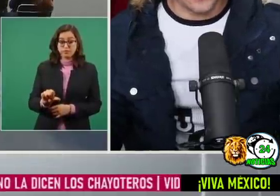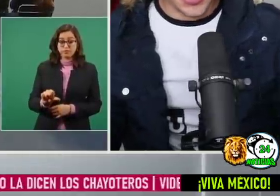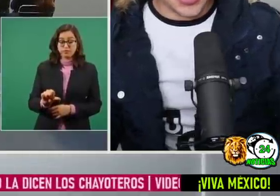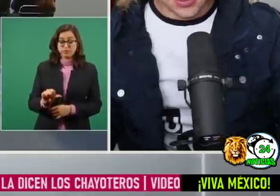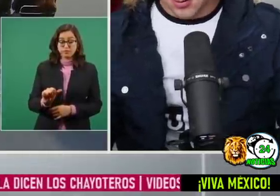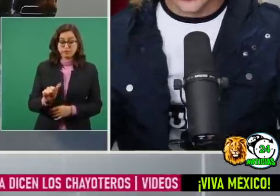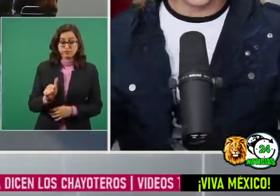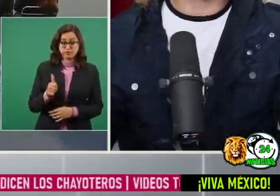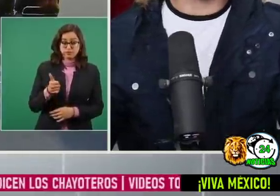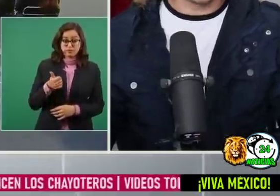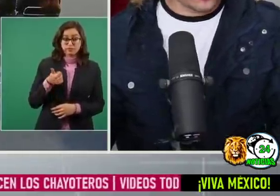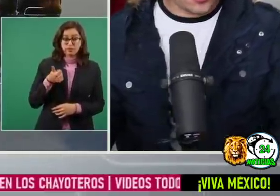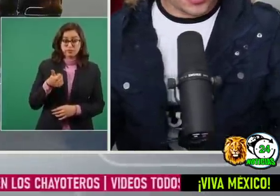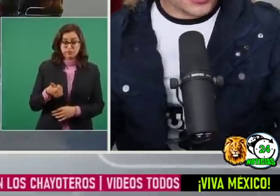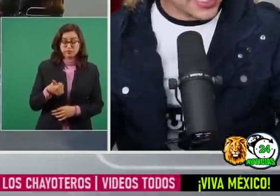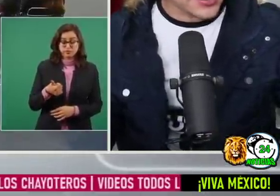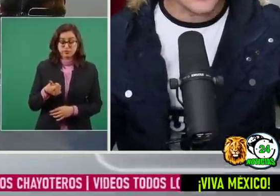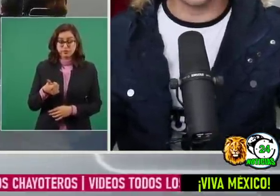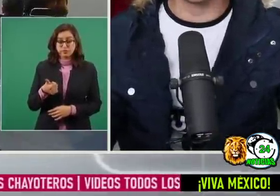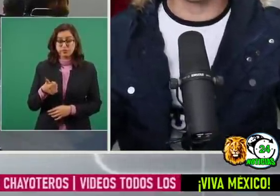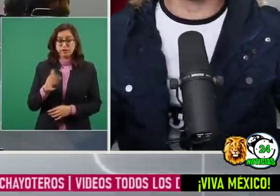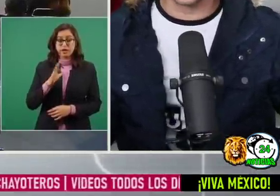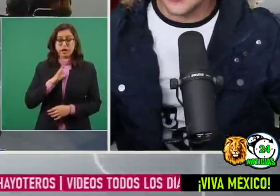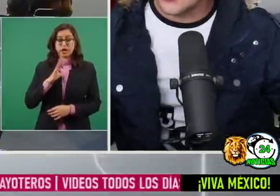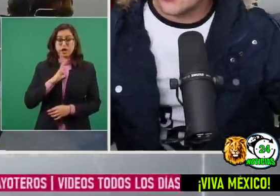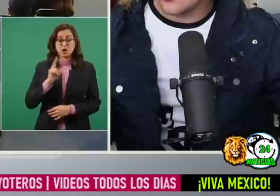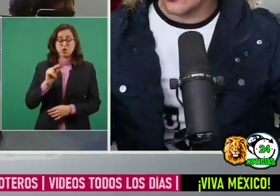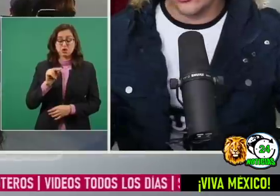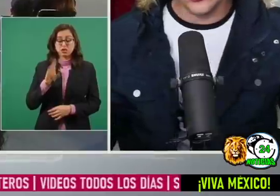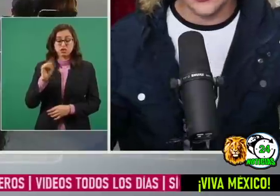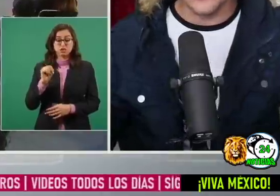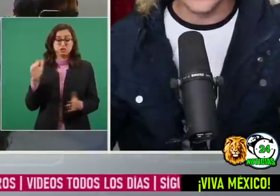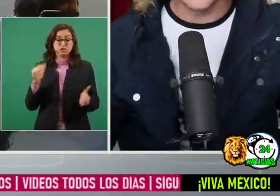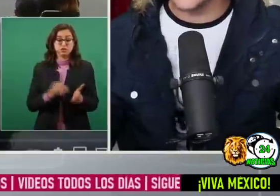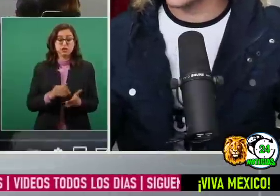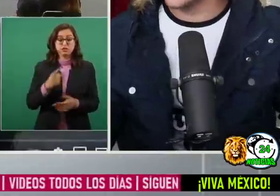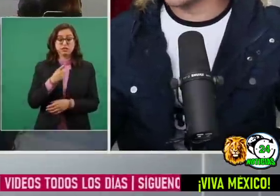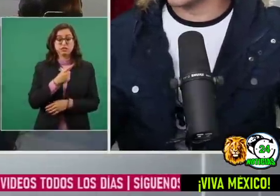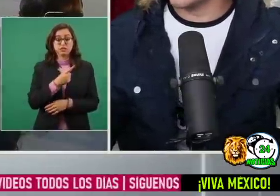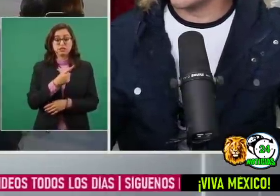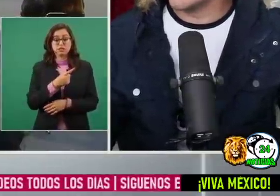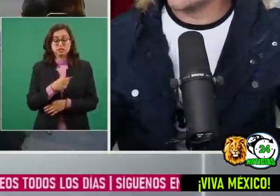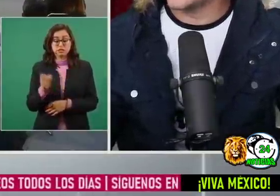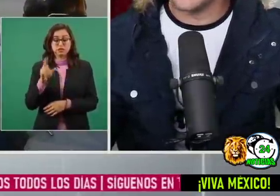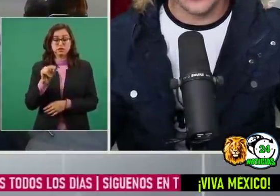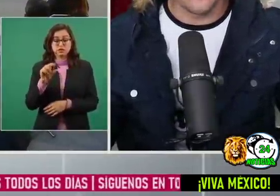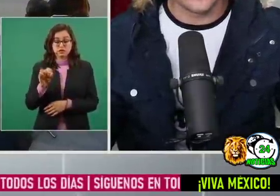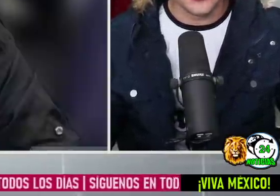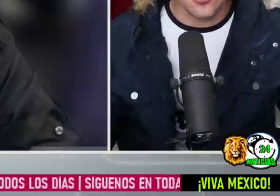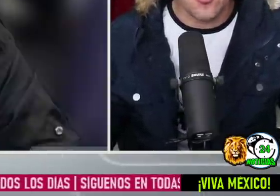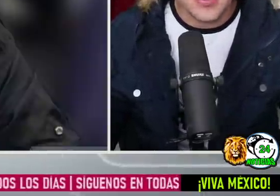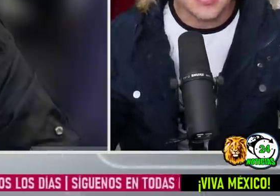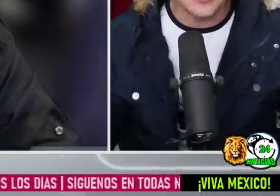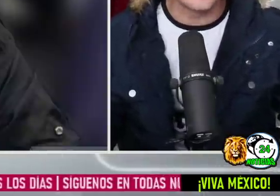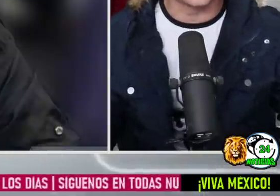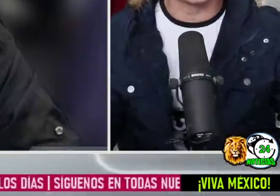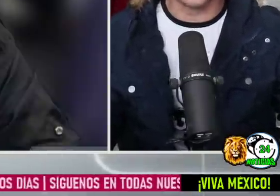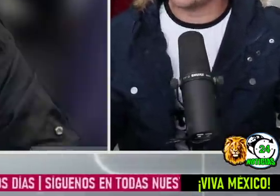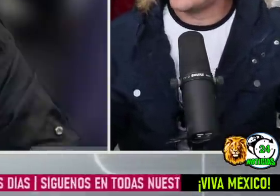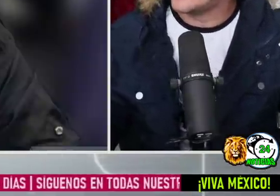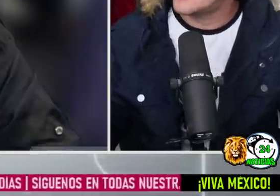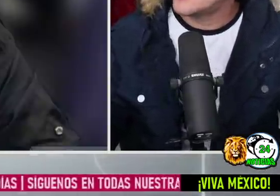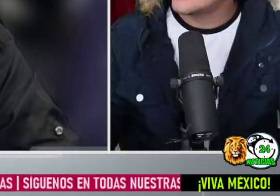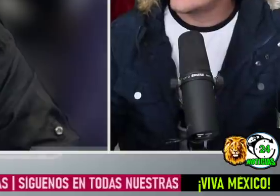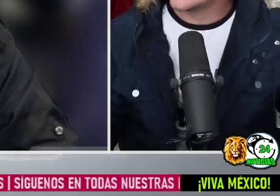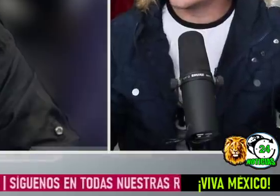Amigos, amigas, ¿cómo están? Espero estén teniendo un buen día. Hoy el presidente Andrés Manuel López Obrador se dio cuenta de esta